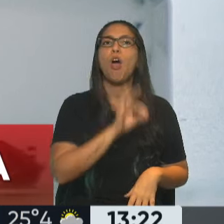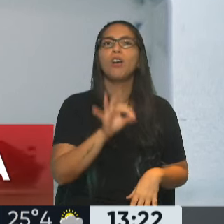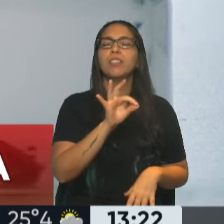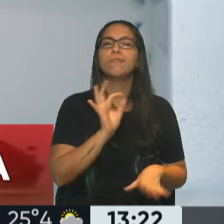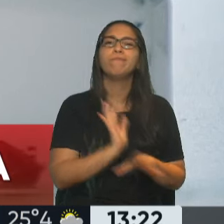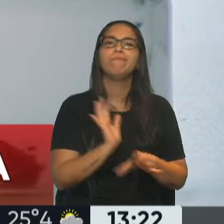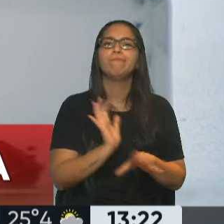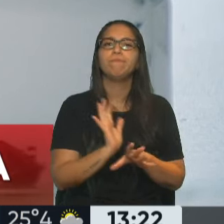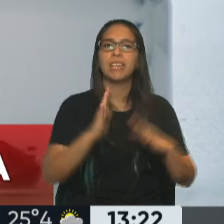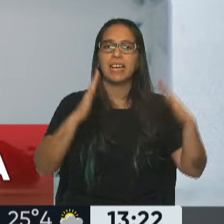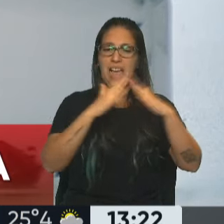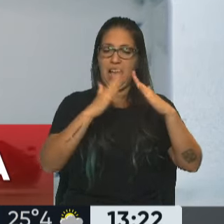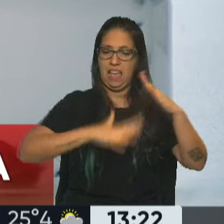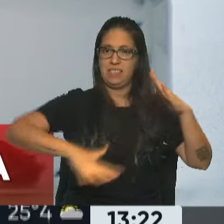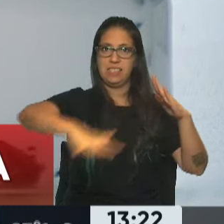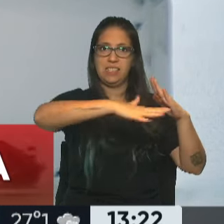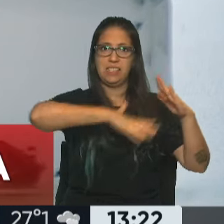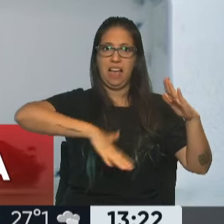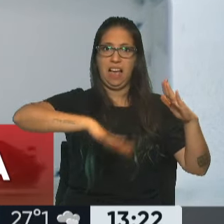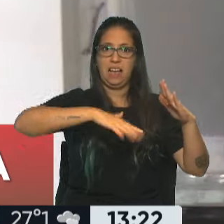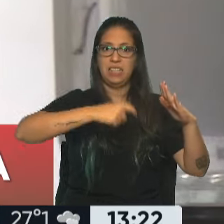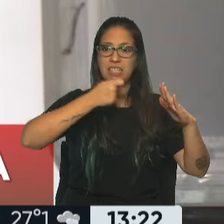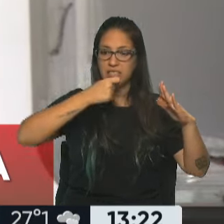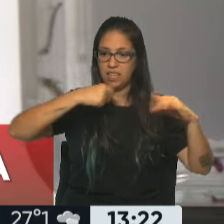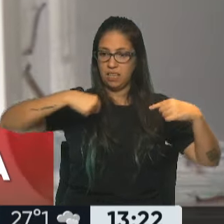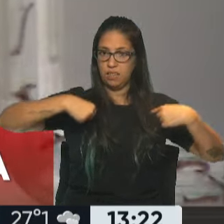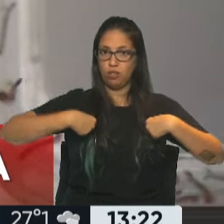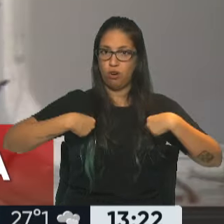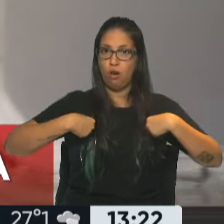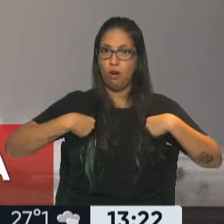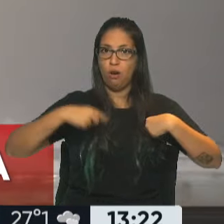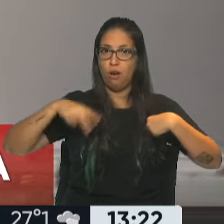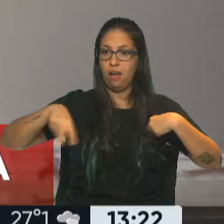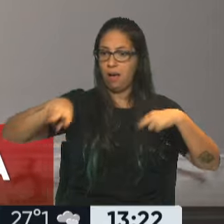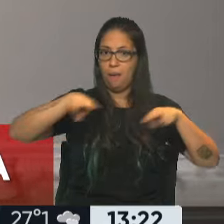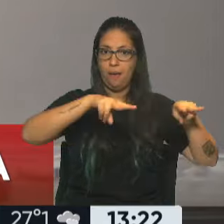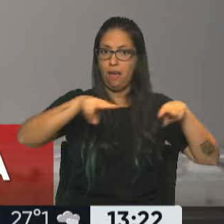no trabaja, digamos, para eliminar todo lo que sea